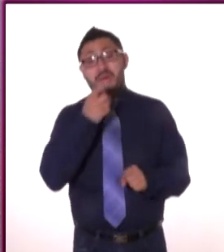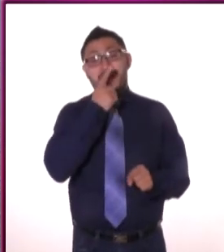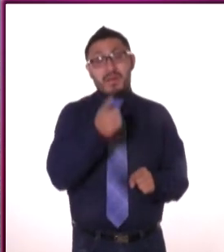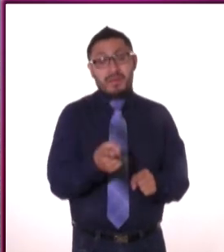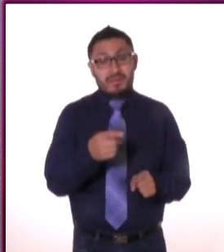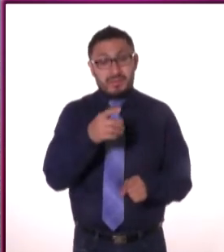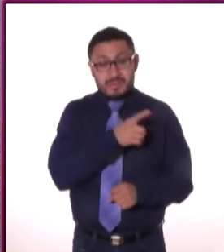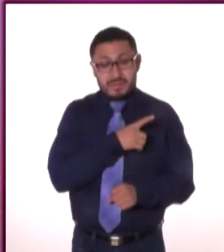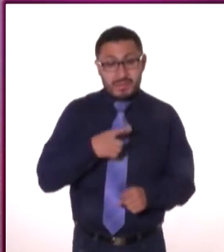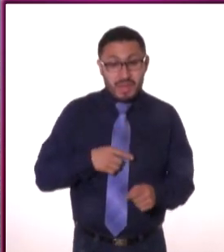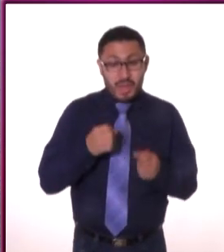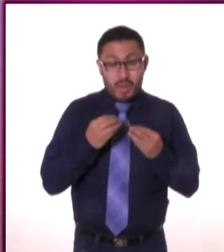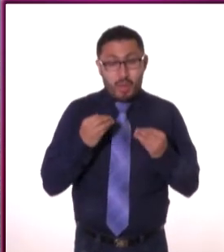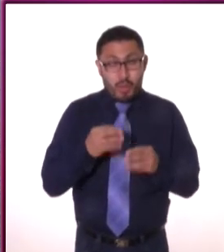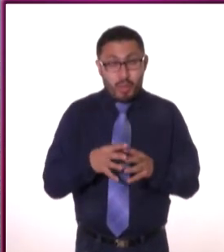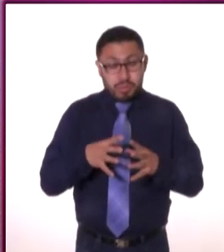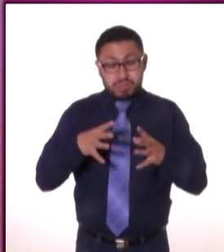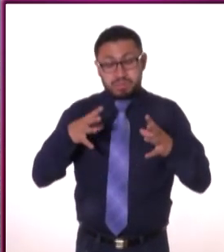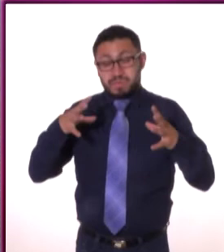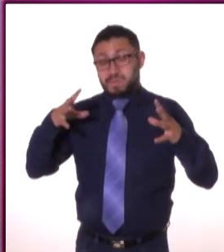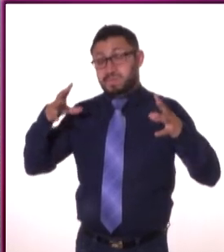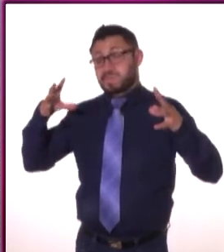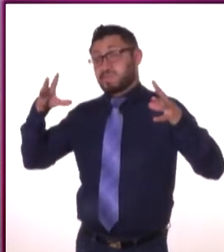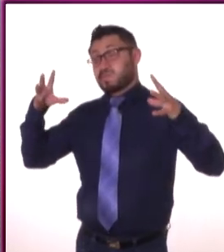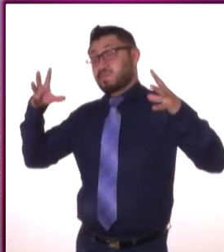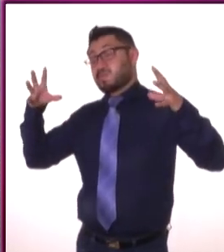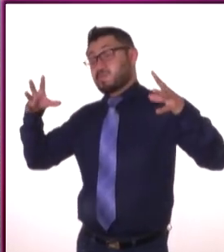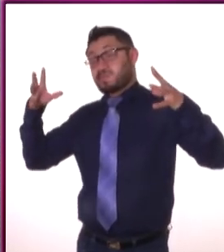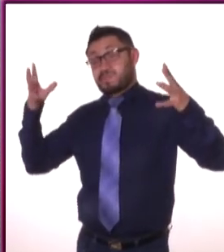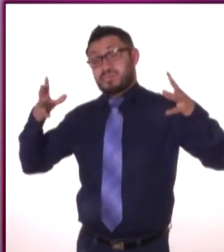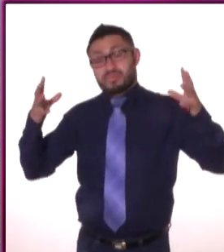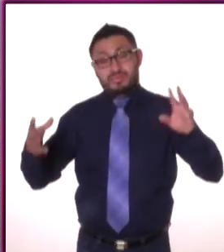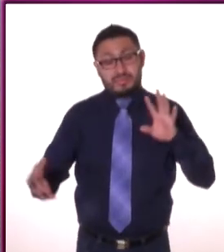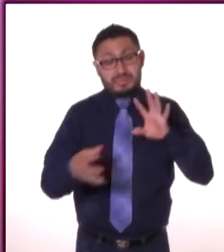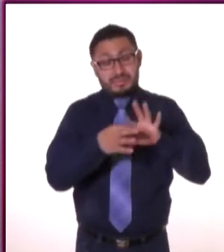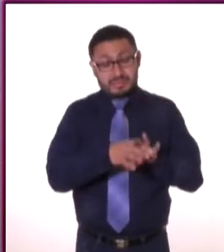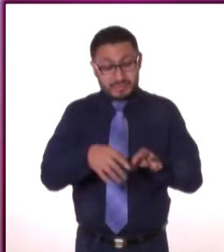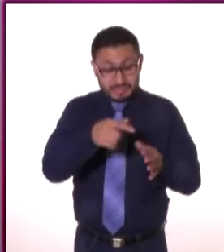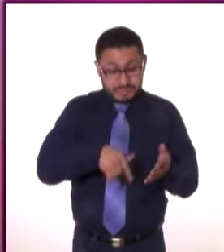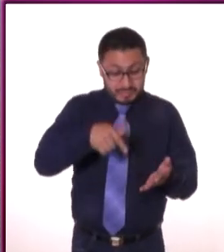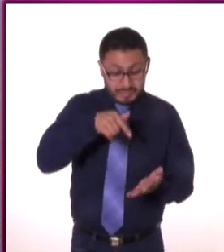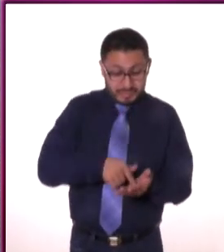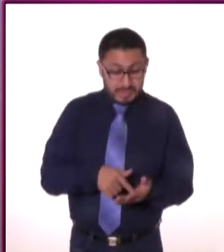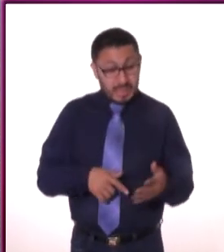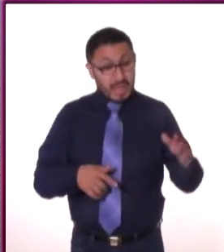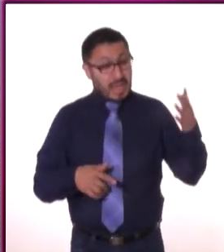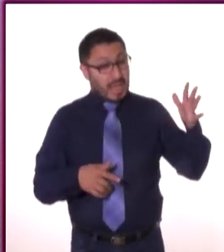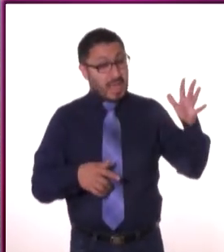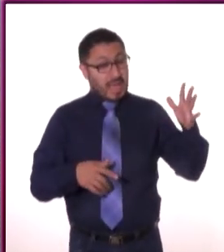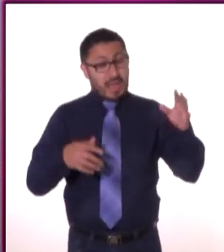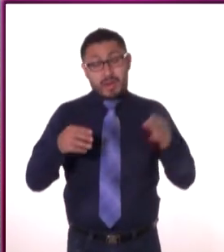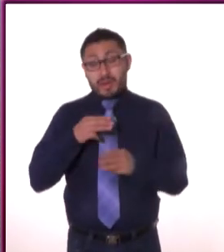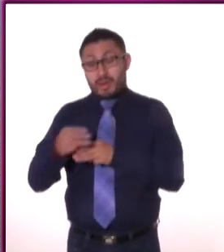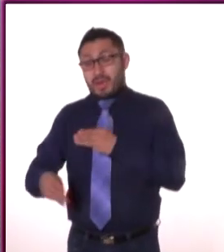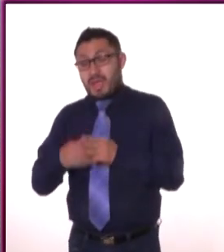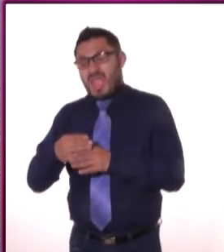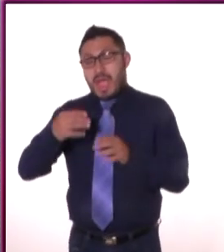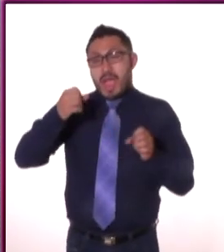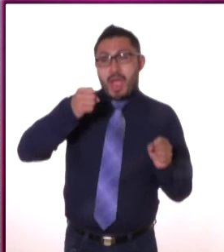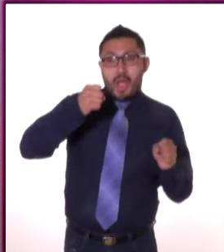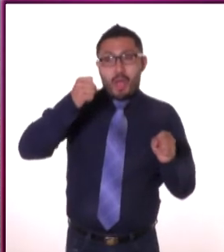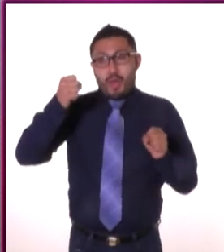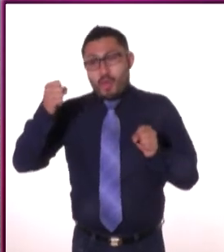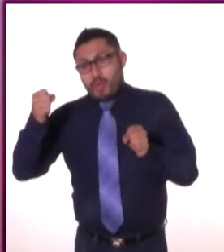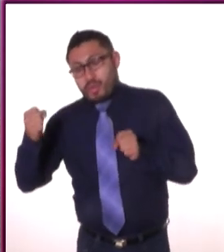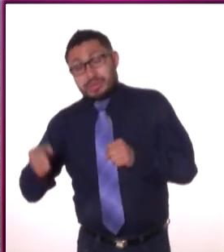palanca propiamente dicha, ¿no? Entonces tendríamos que tener una palanca muy grande que lograra unir este punto de apoyo pues,